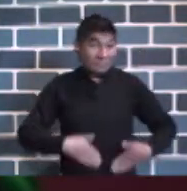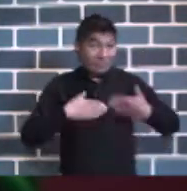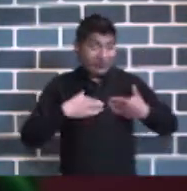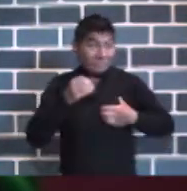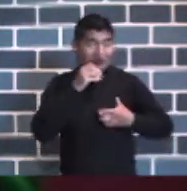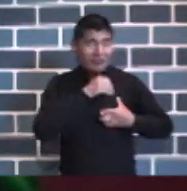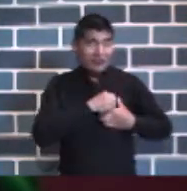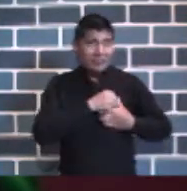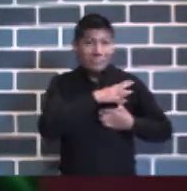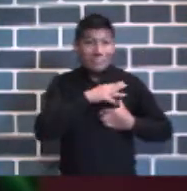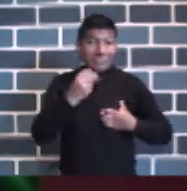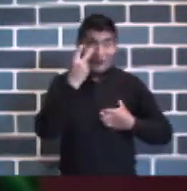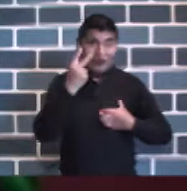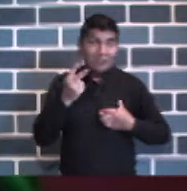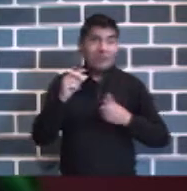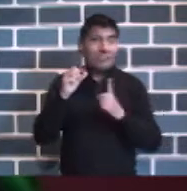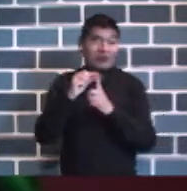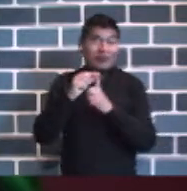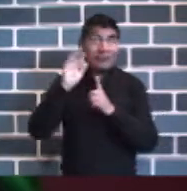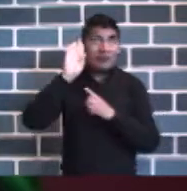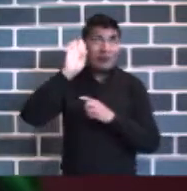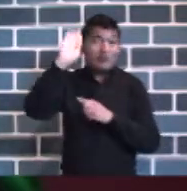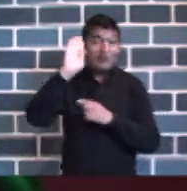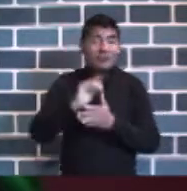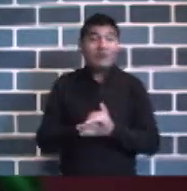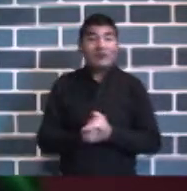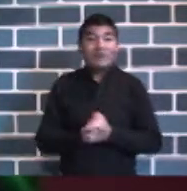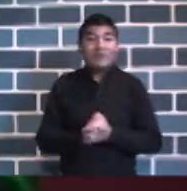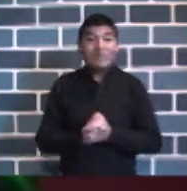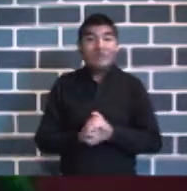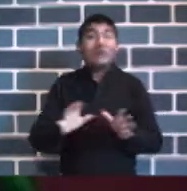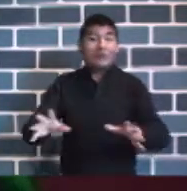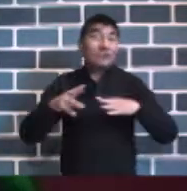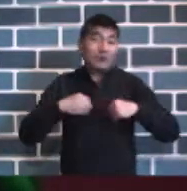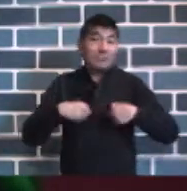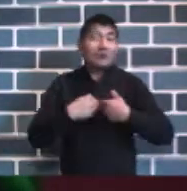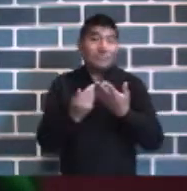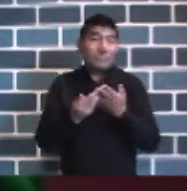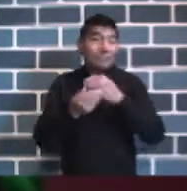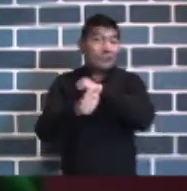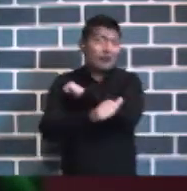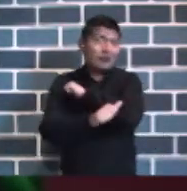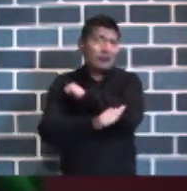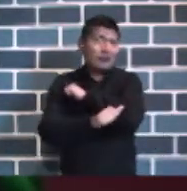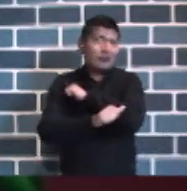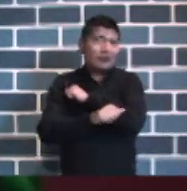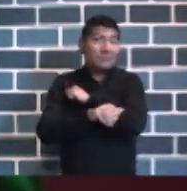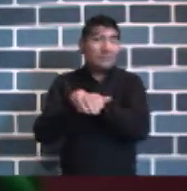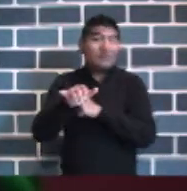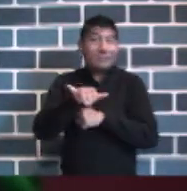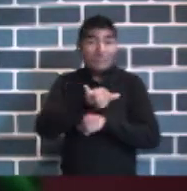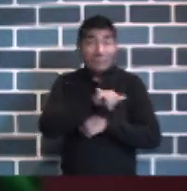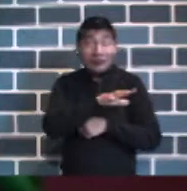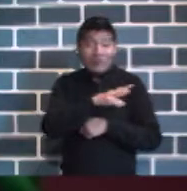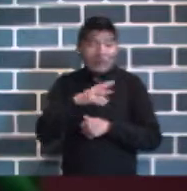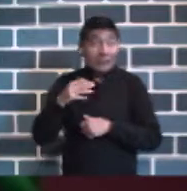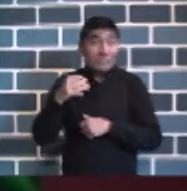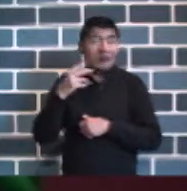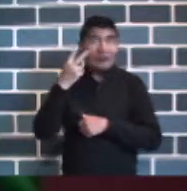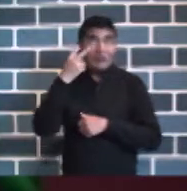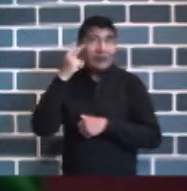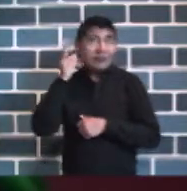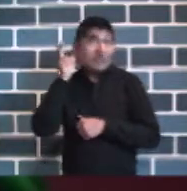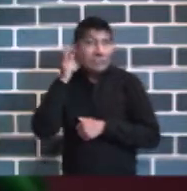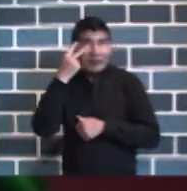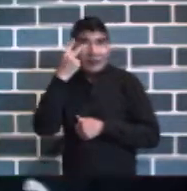pone en la escucha de su palabra a como habrán y escuchar como maría la